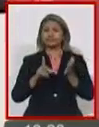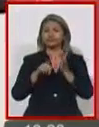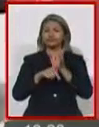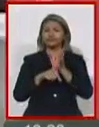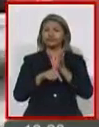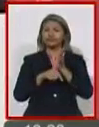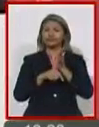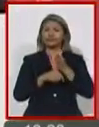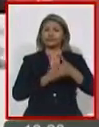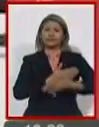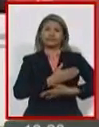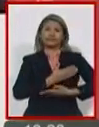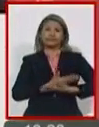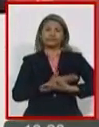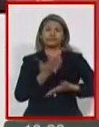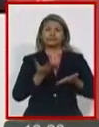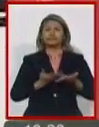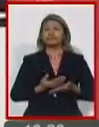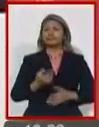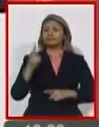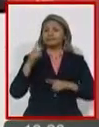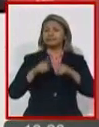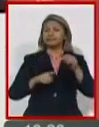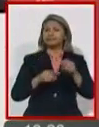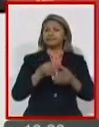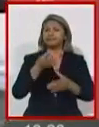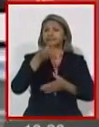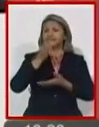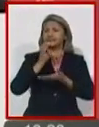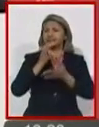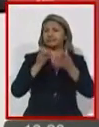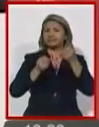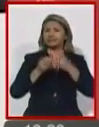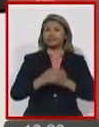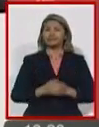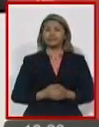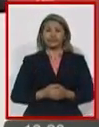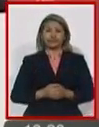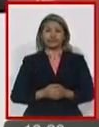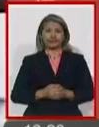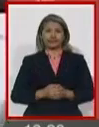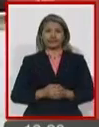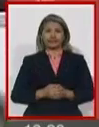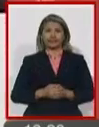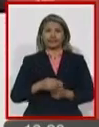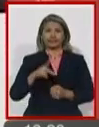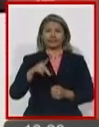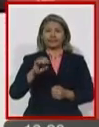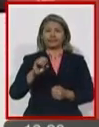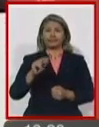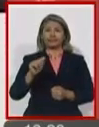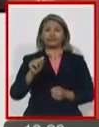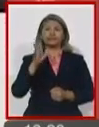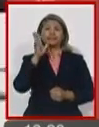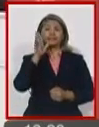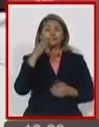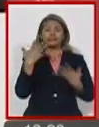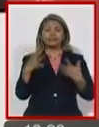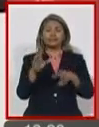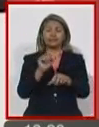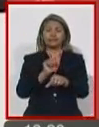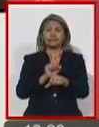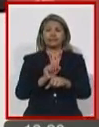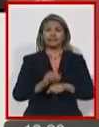tras lactar. Aparentemente se habría ahogado con la leche materna. Este hecho ocurrió en el barrio Pentaguazú. La madre se